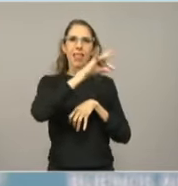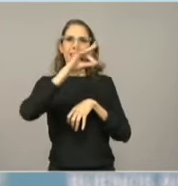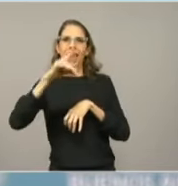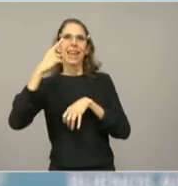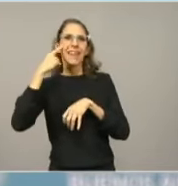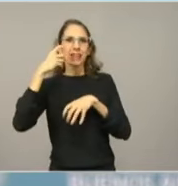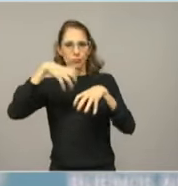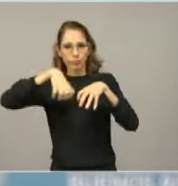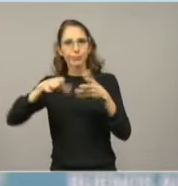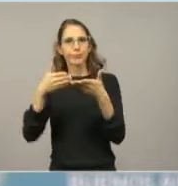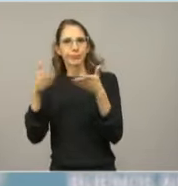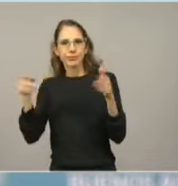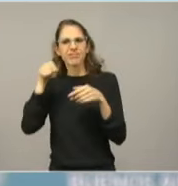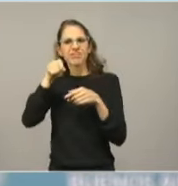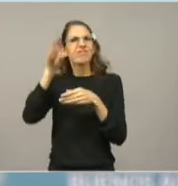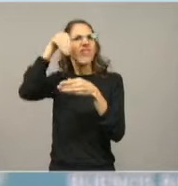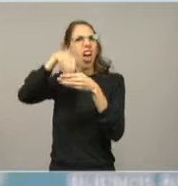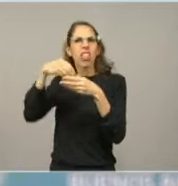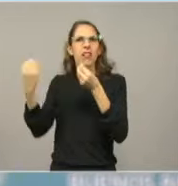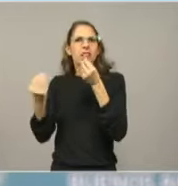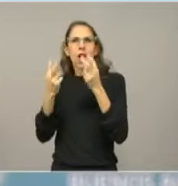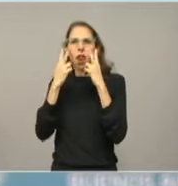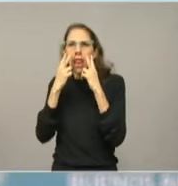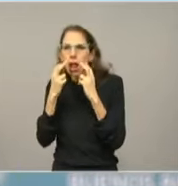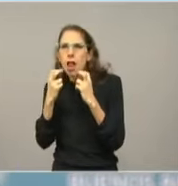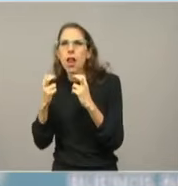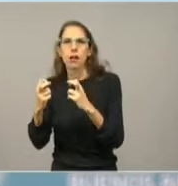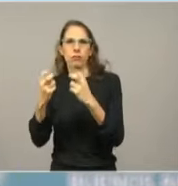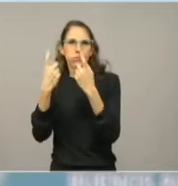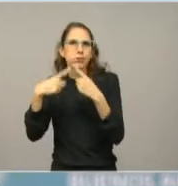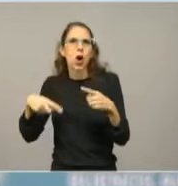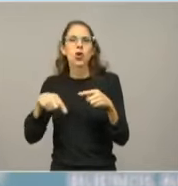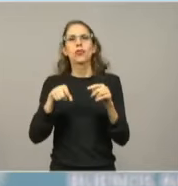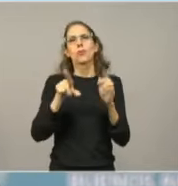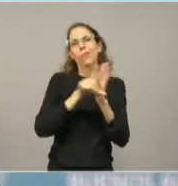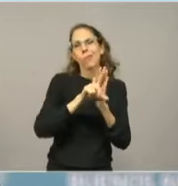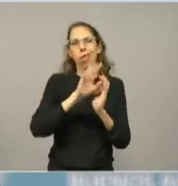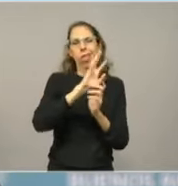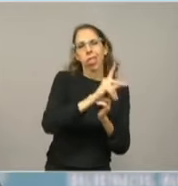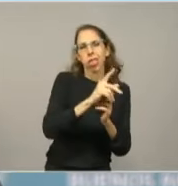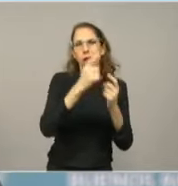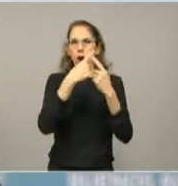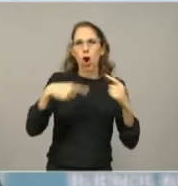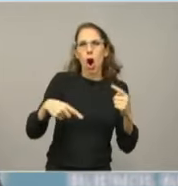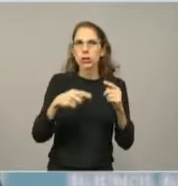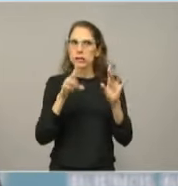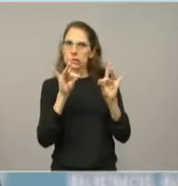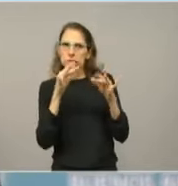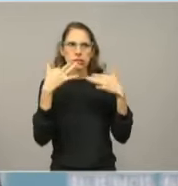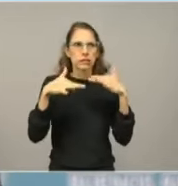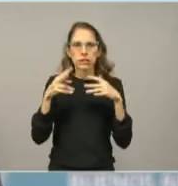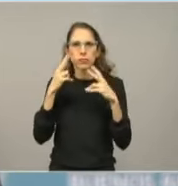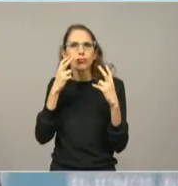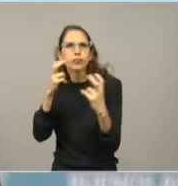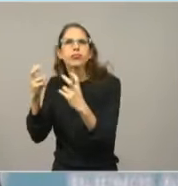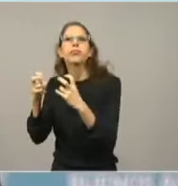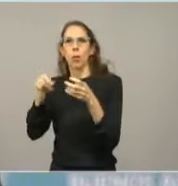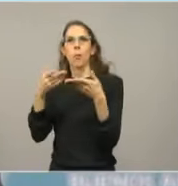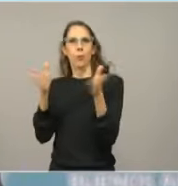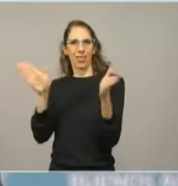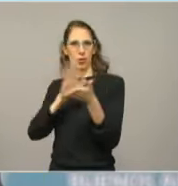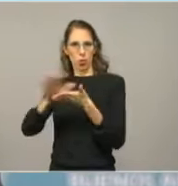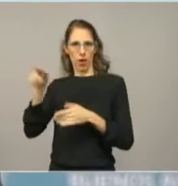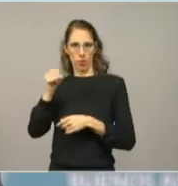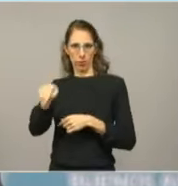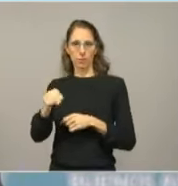se llevan adelante Las investigaciones vinculadas con el con el delito complejo e y también se va a